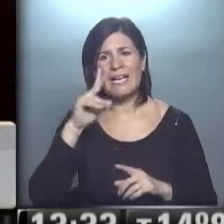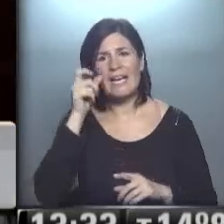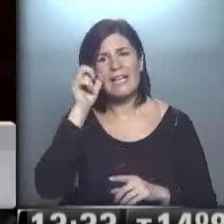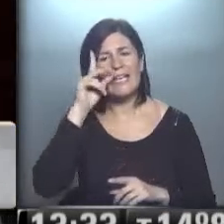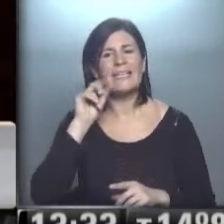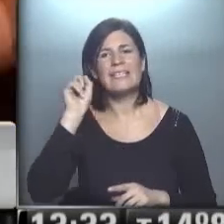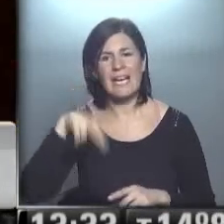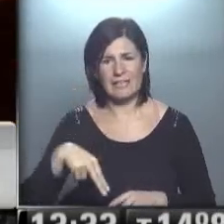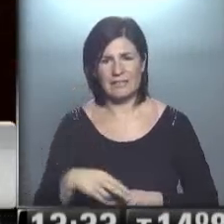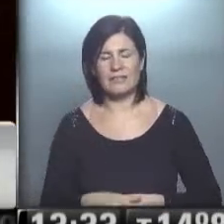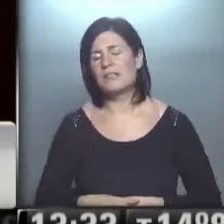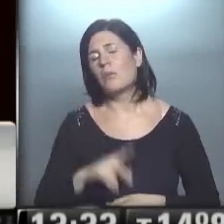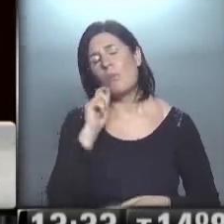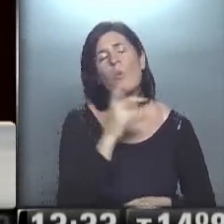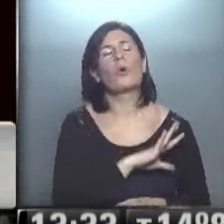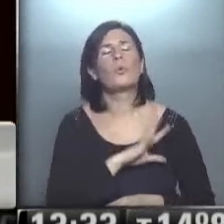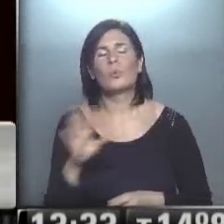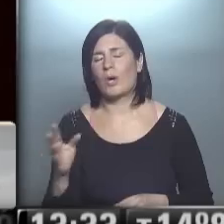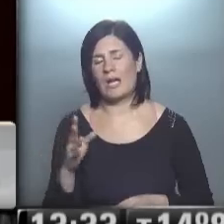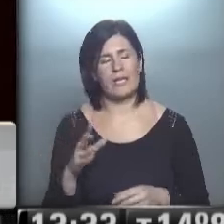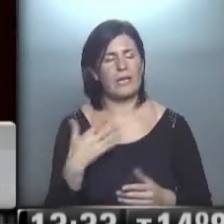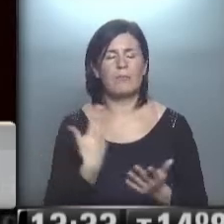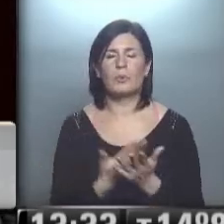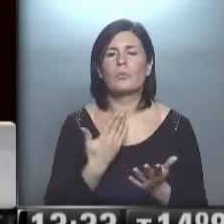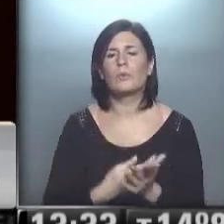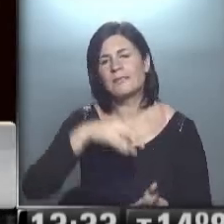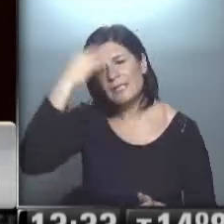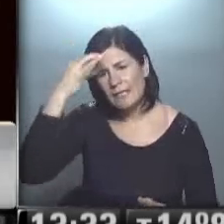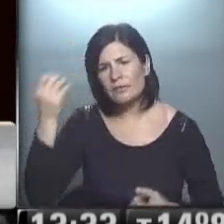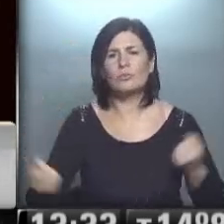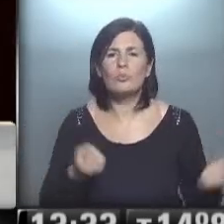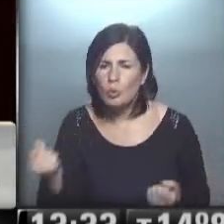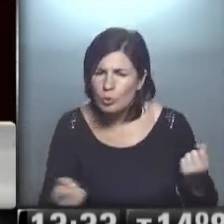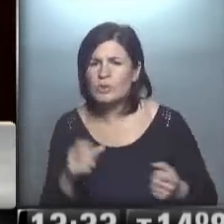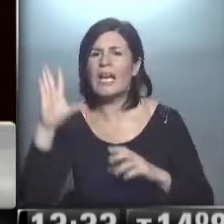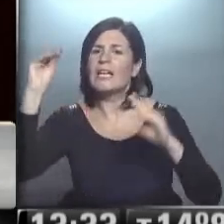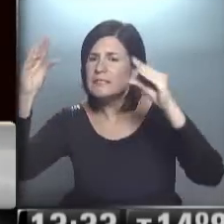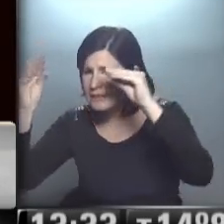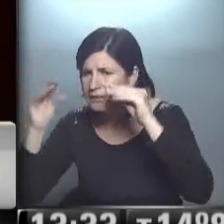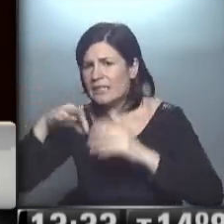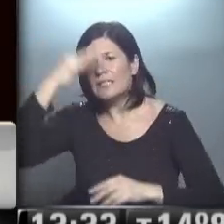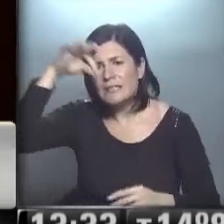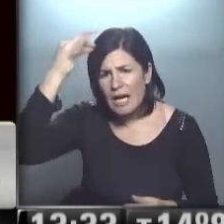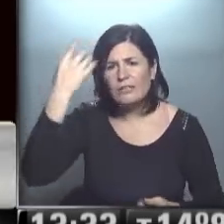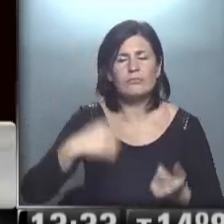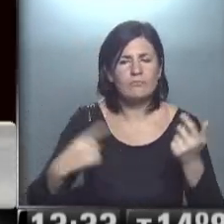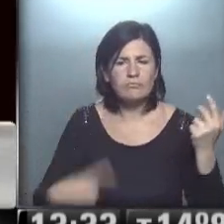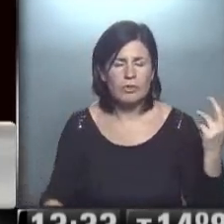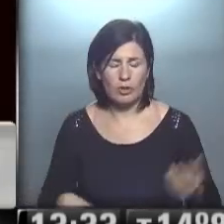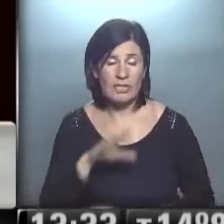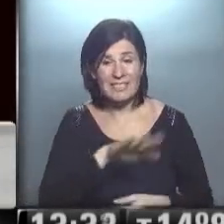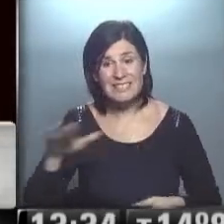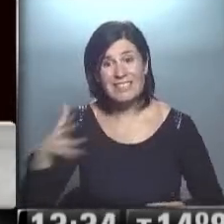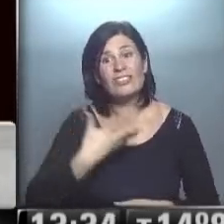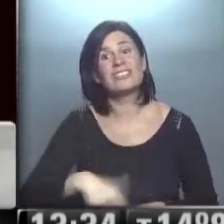absolutamente noble que va mezclando a Janko y a Lele con danza, con música, con títeres, con teatro, así que buenas propuestas para nuestros